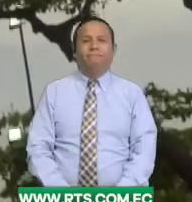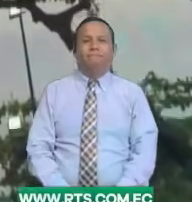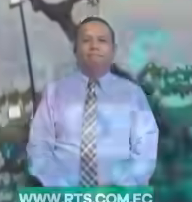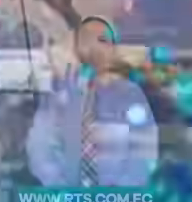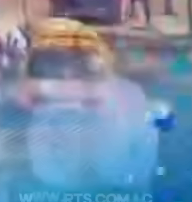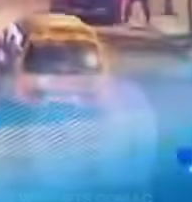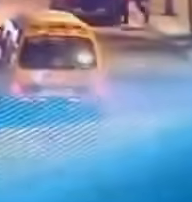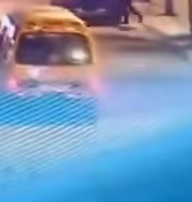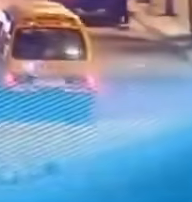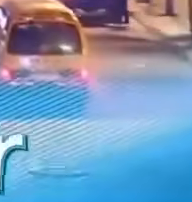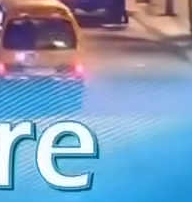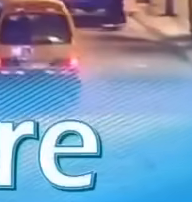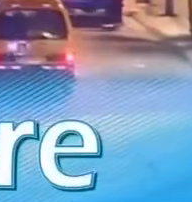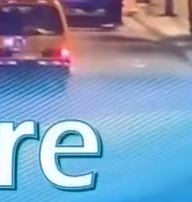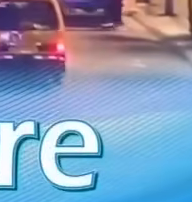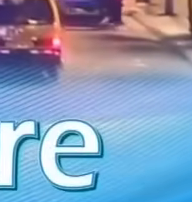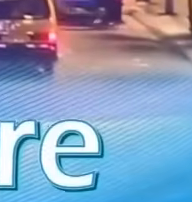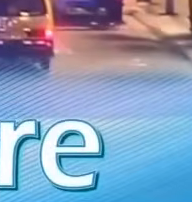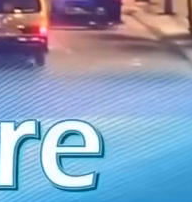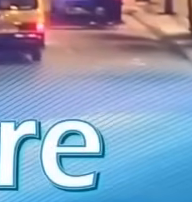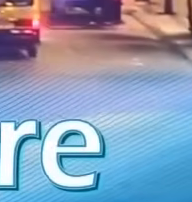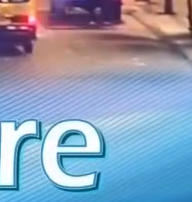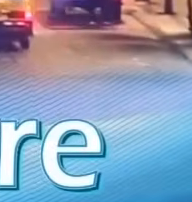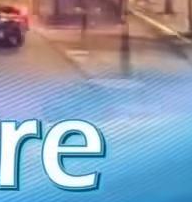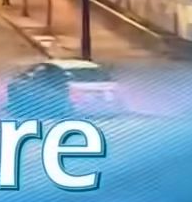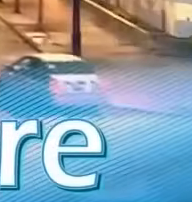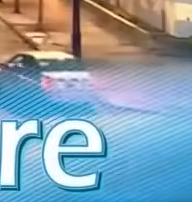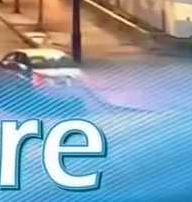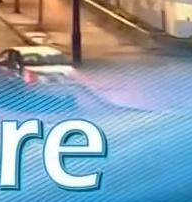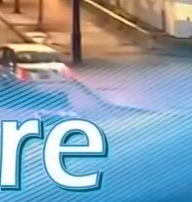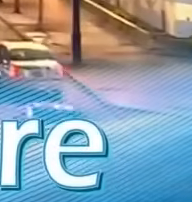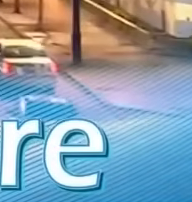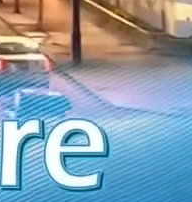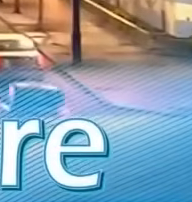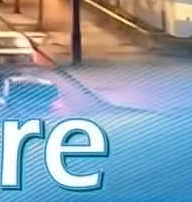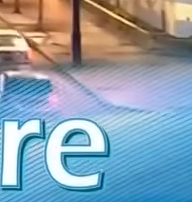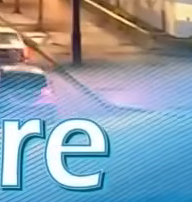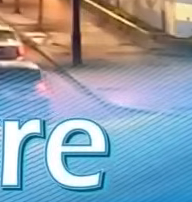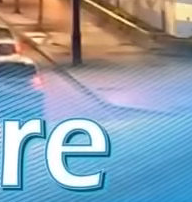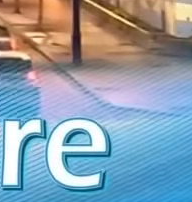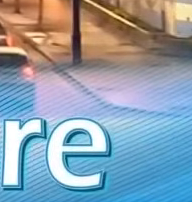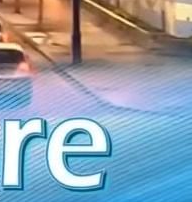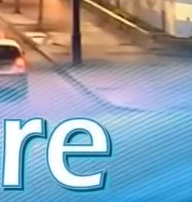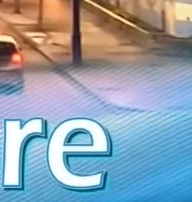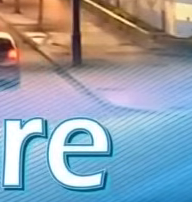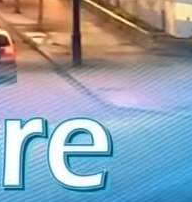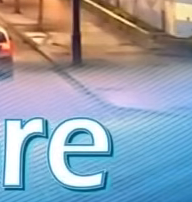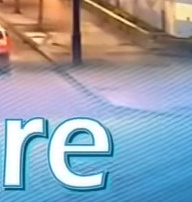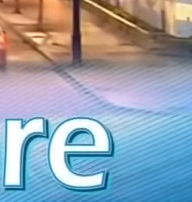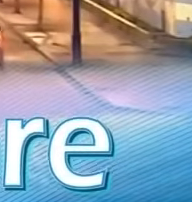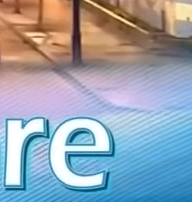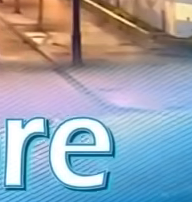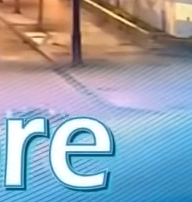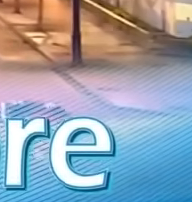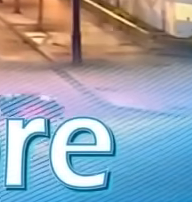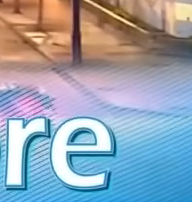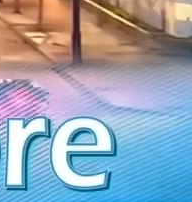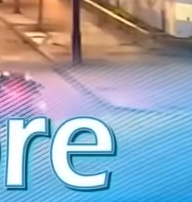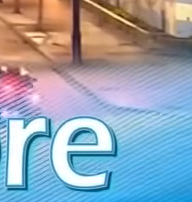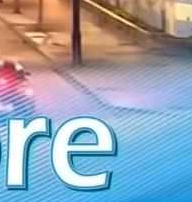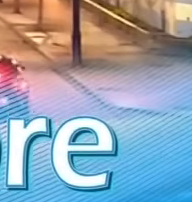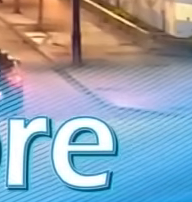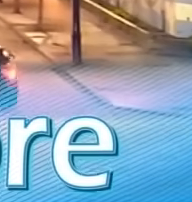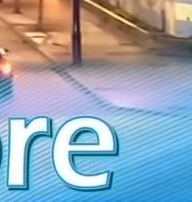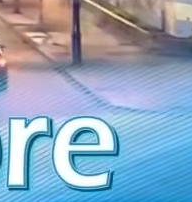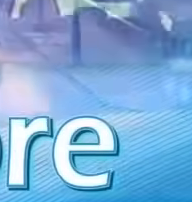Tú eres perla que surgiste del más grande puto mar. Y si el son de su